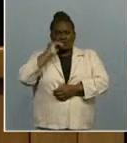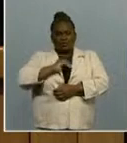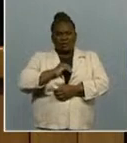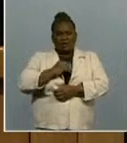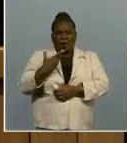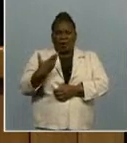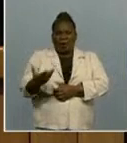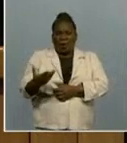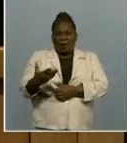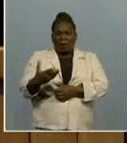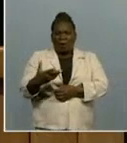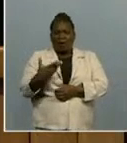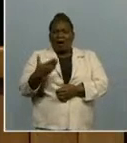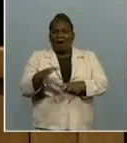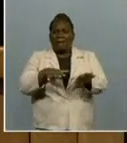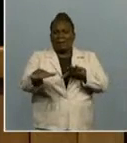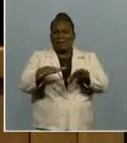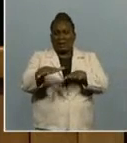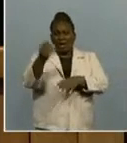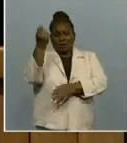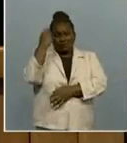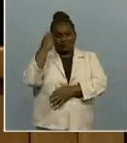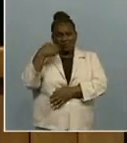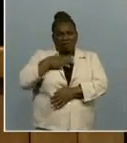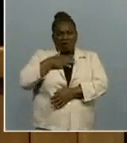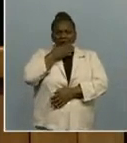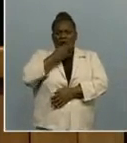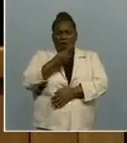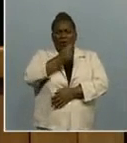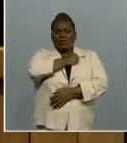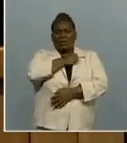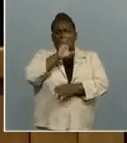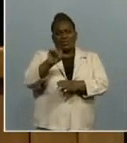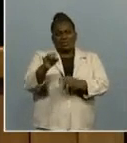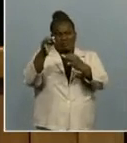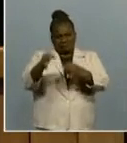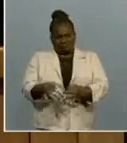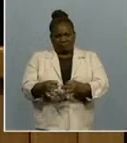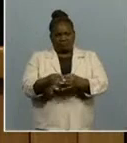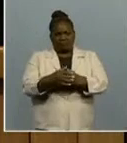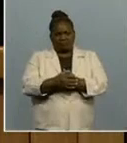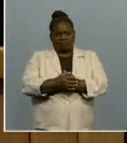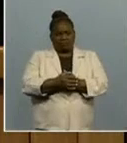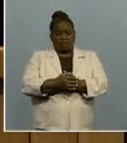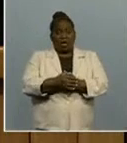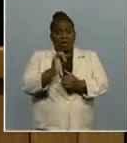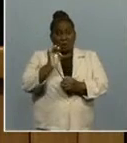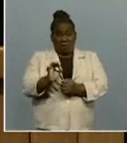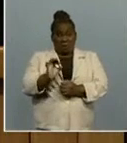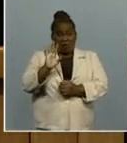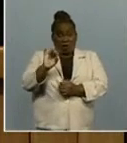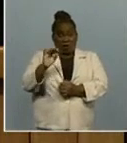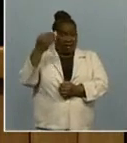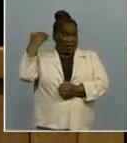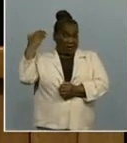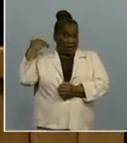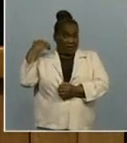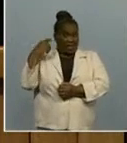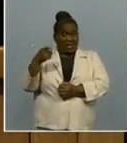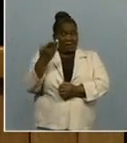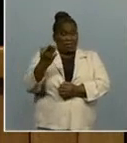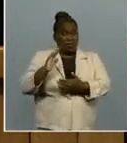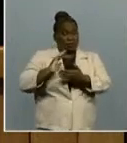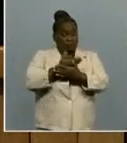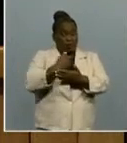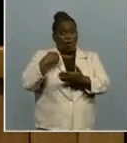nuestra preparación quiero decir para hacer justicia histórica lo que dije en aquel momento y